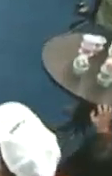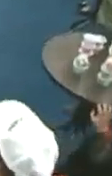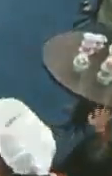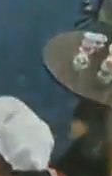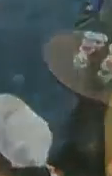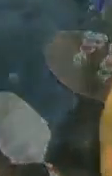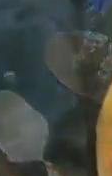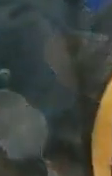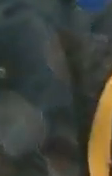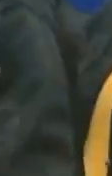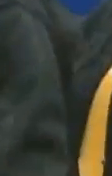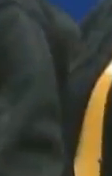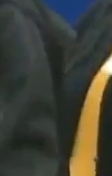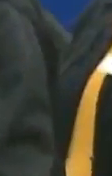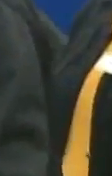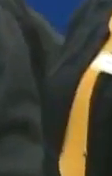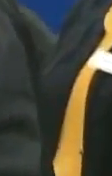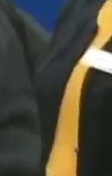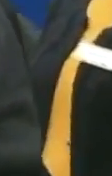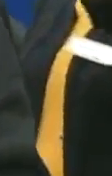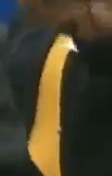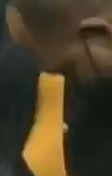4F. Invitados